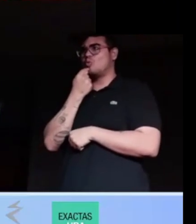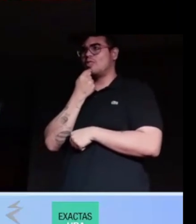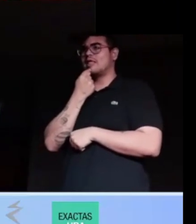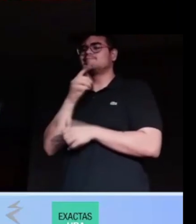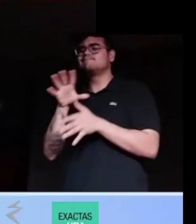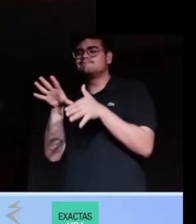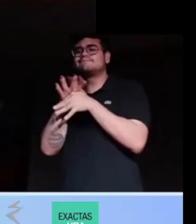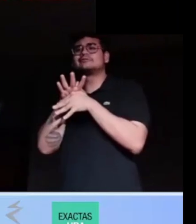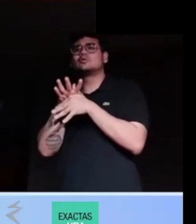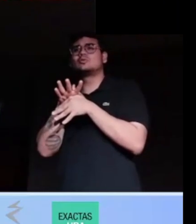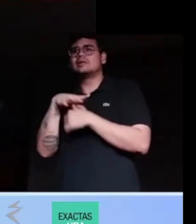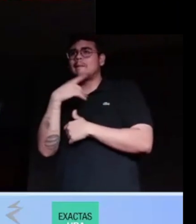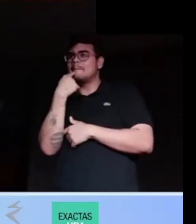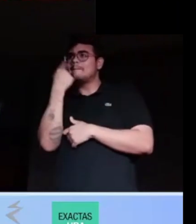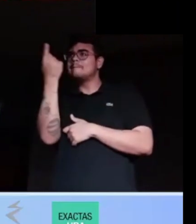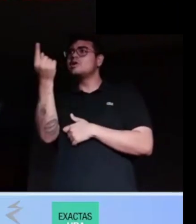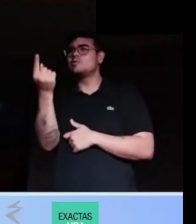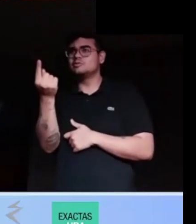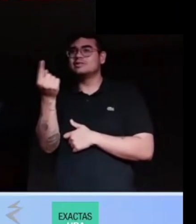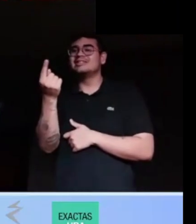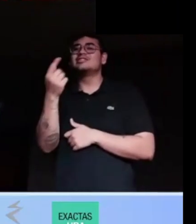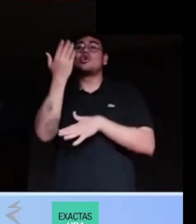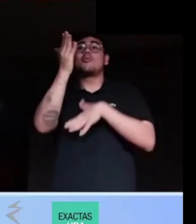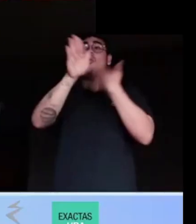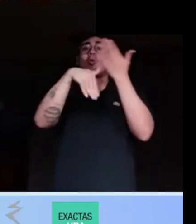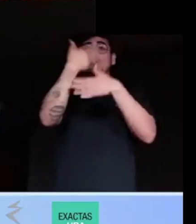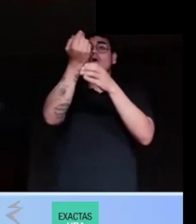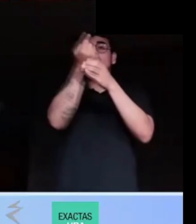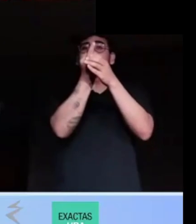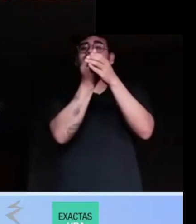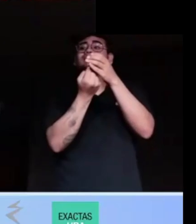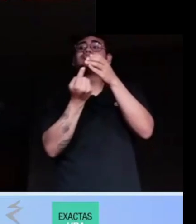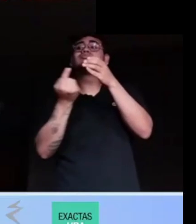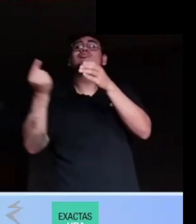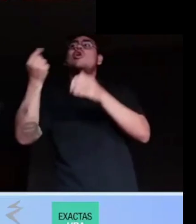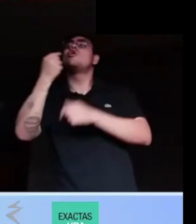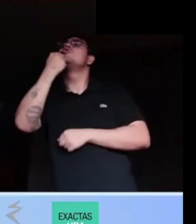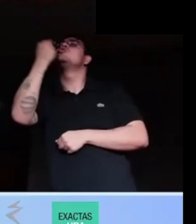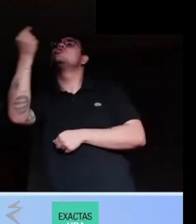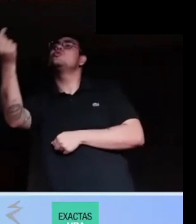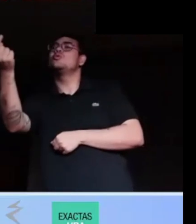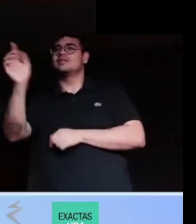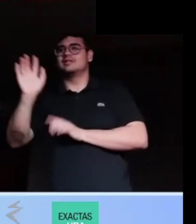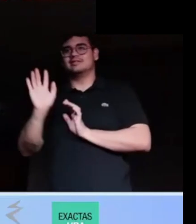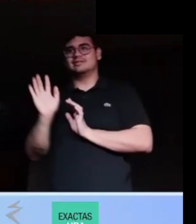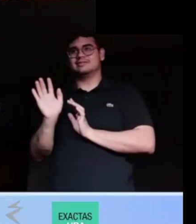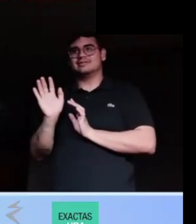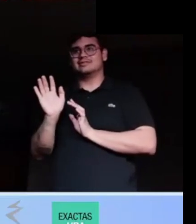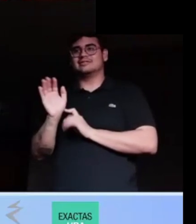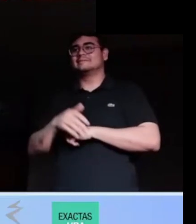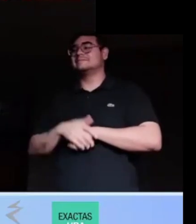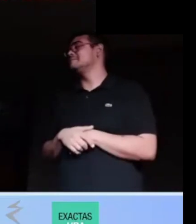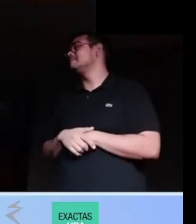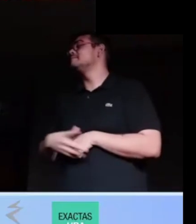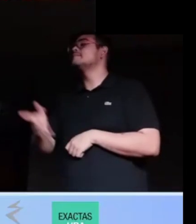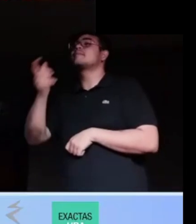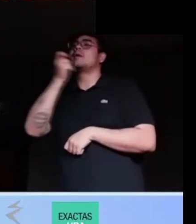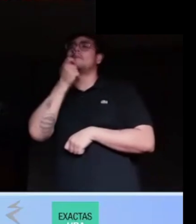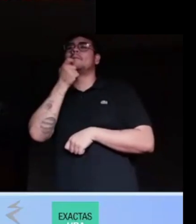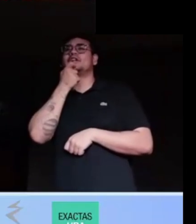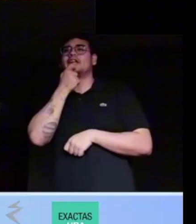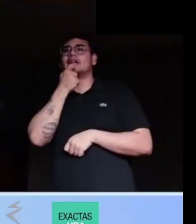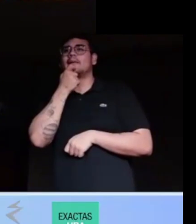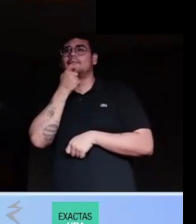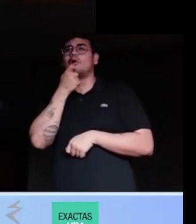eh, saliendo un poco del juego. Por ejemplo, preguntábamos, bueno, si ahora queremos que los robots empaten,